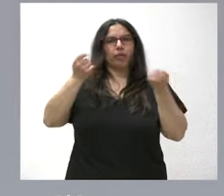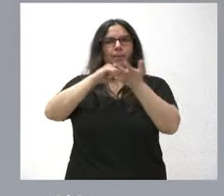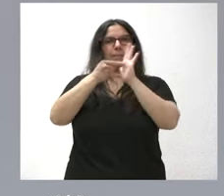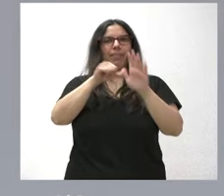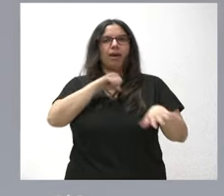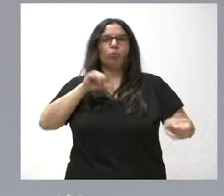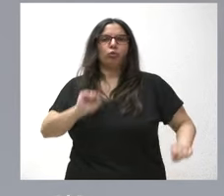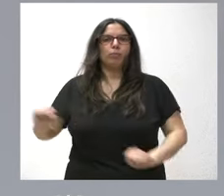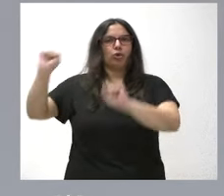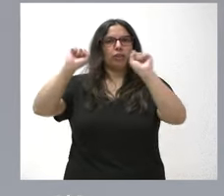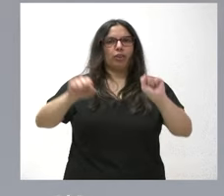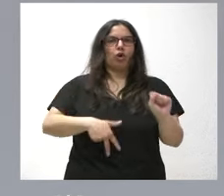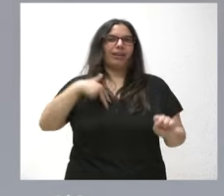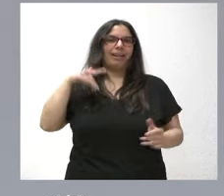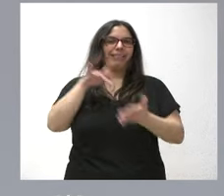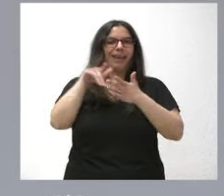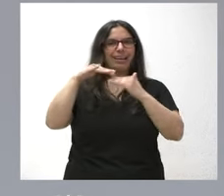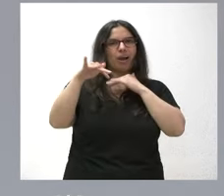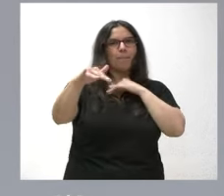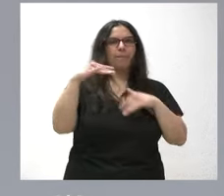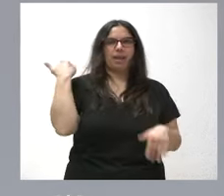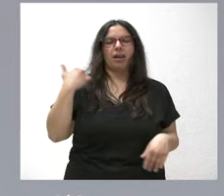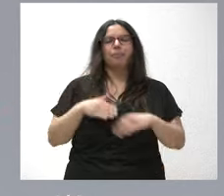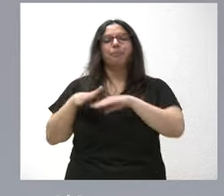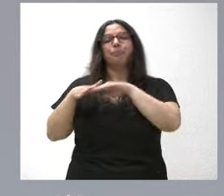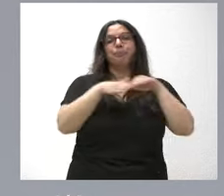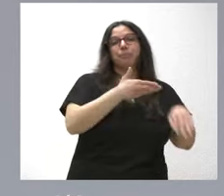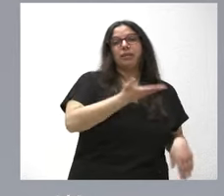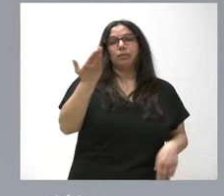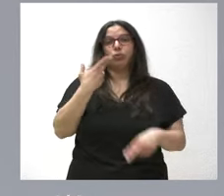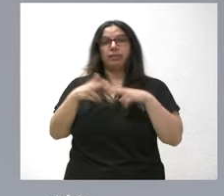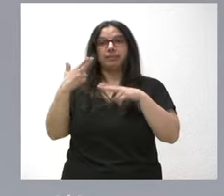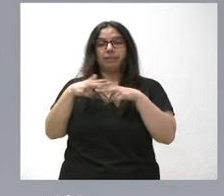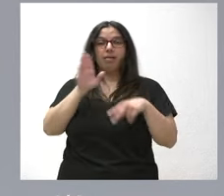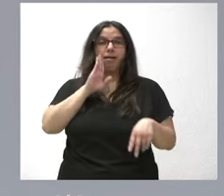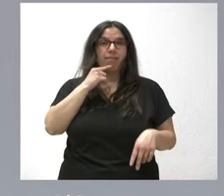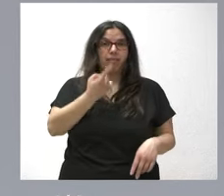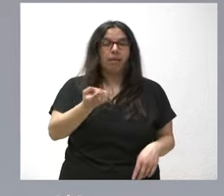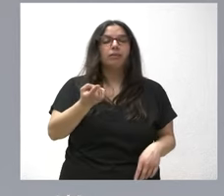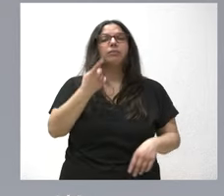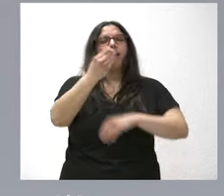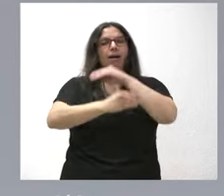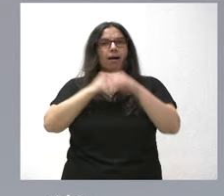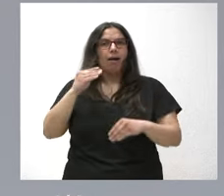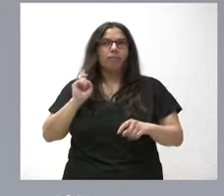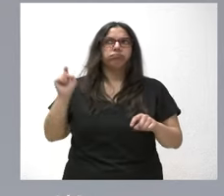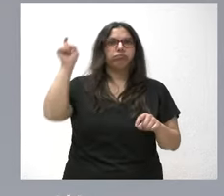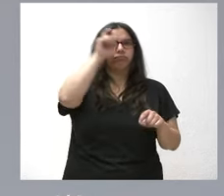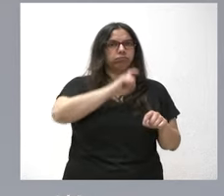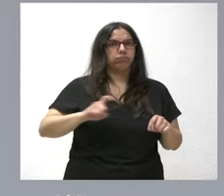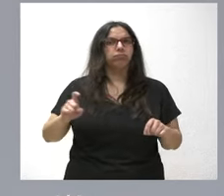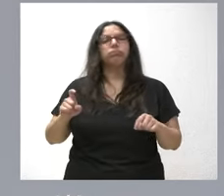autoprotección global para ese día en la Campa. Respecto al conjunto de actividades que les he comentado, que se van a realizar en las otras